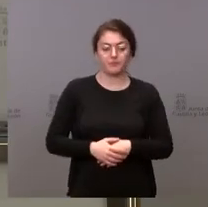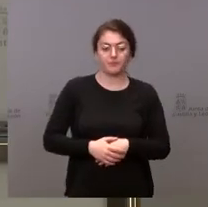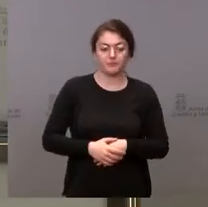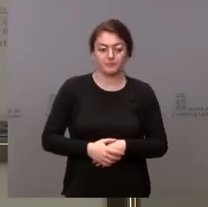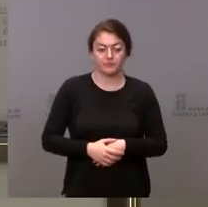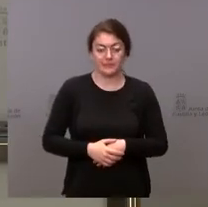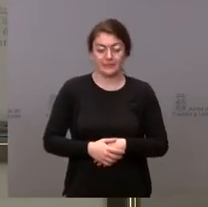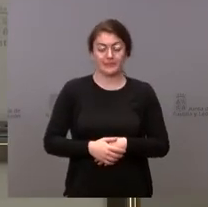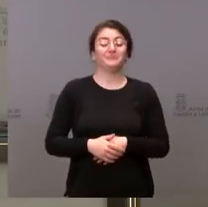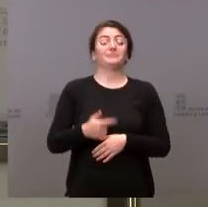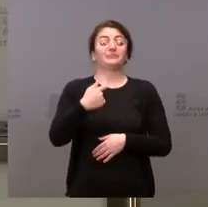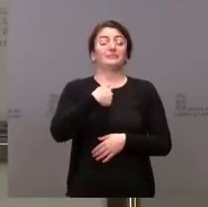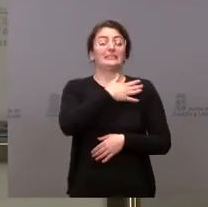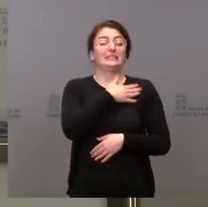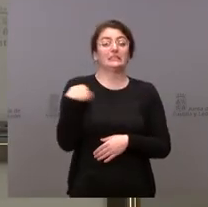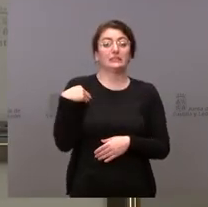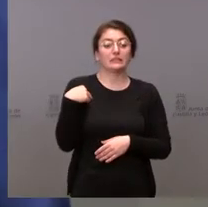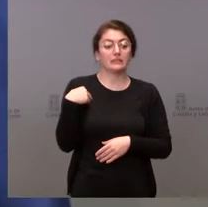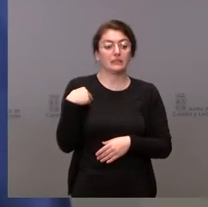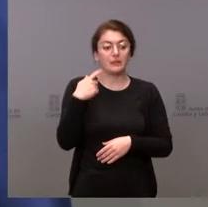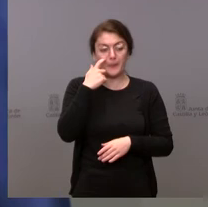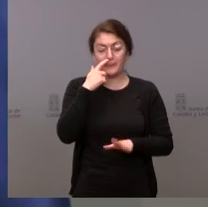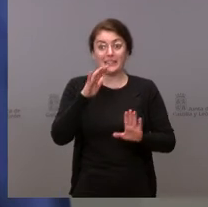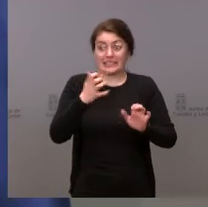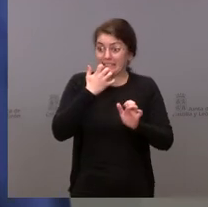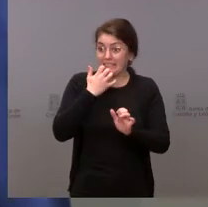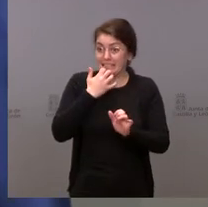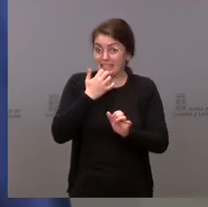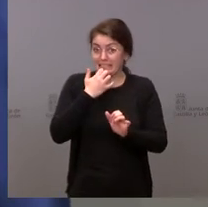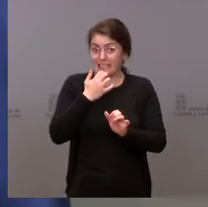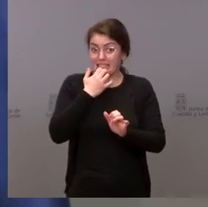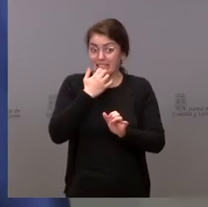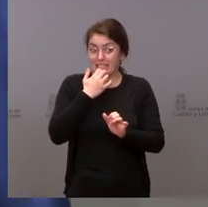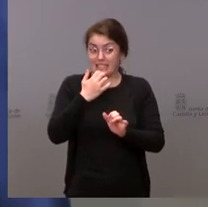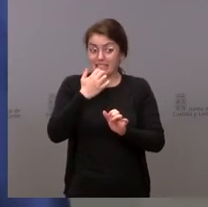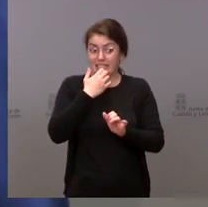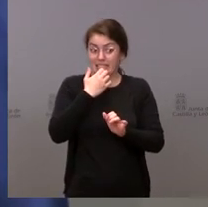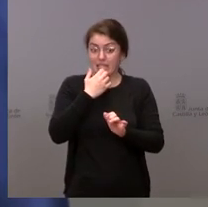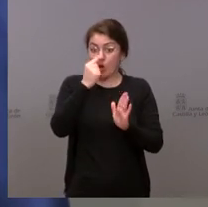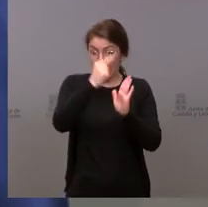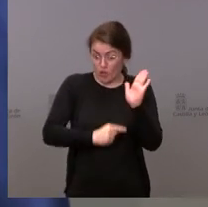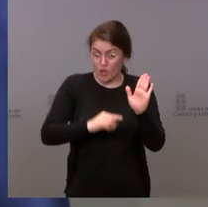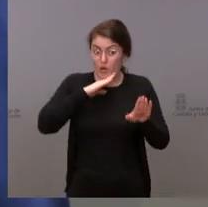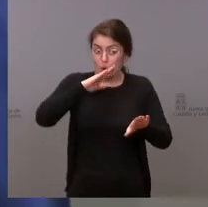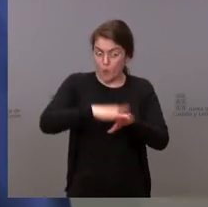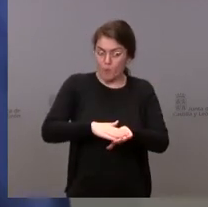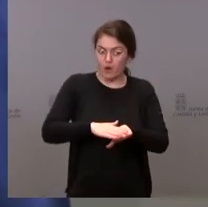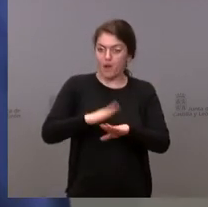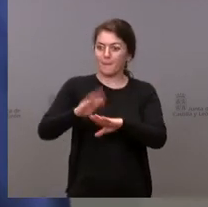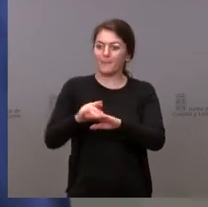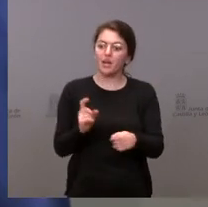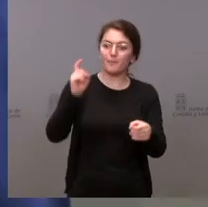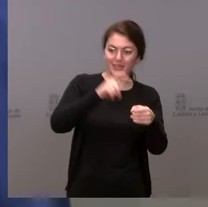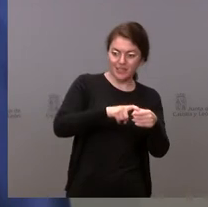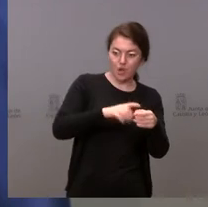si yo quería preguntar él siempre y cuando cumplan las condiciones tanto para adherirse como para obtener esta